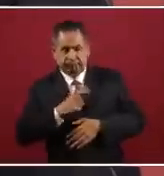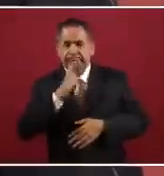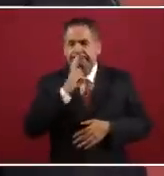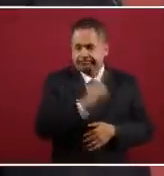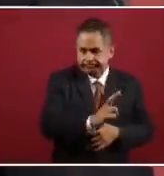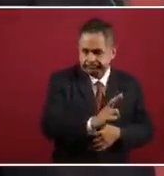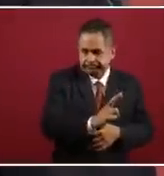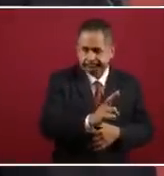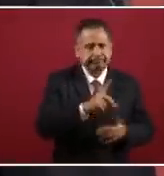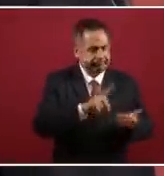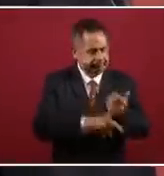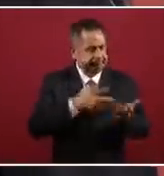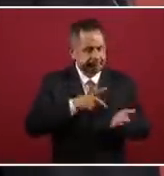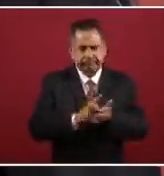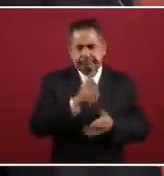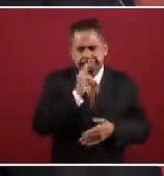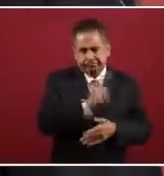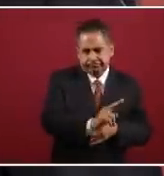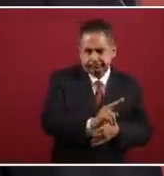Solo